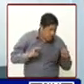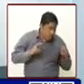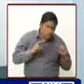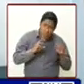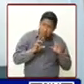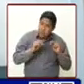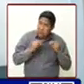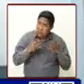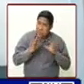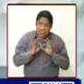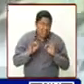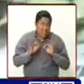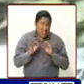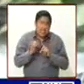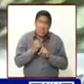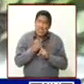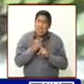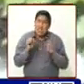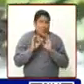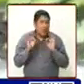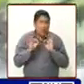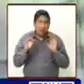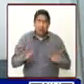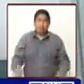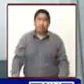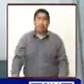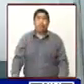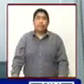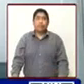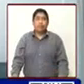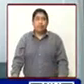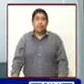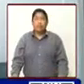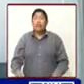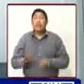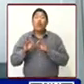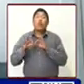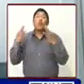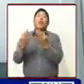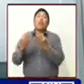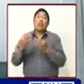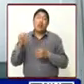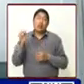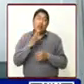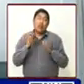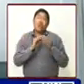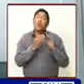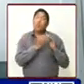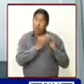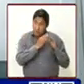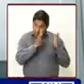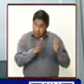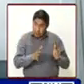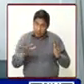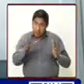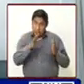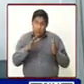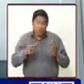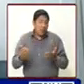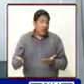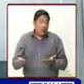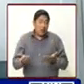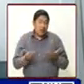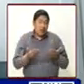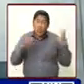ningún signo de violencia. Se opusieron, tanto los familiares y comunarios se opusieron a que